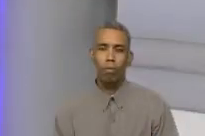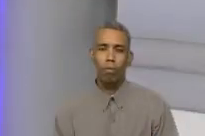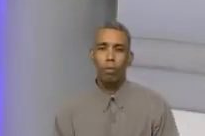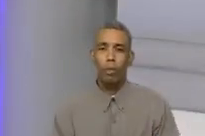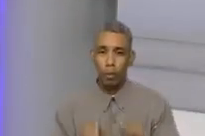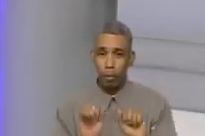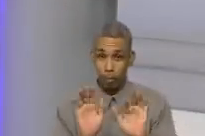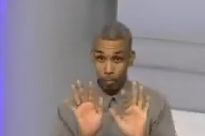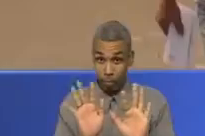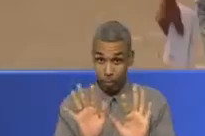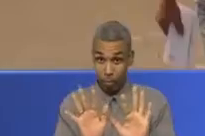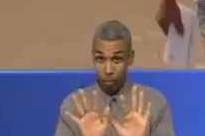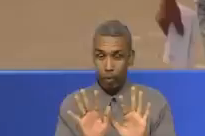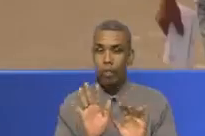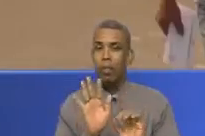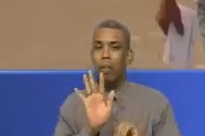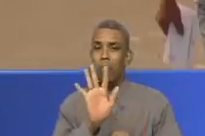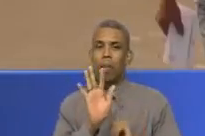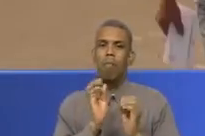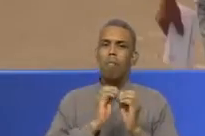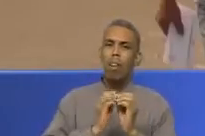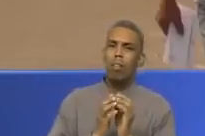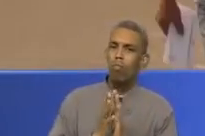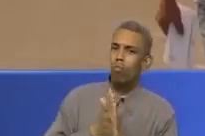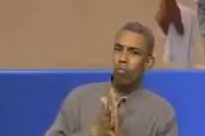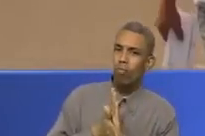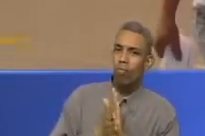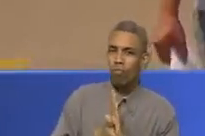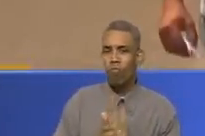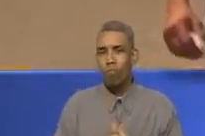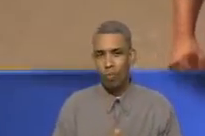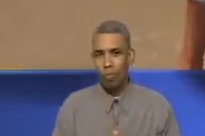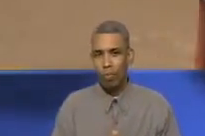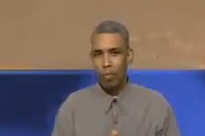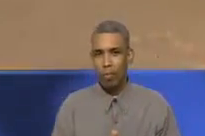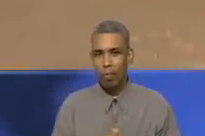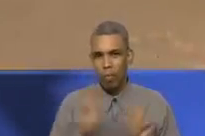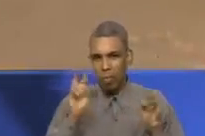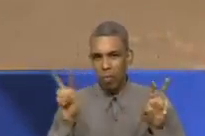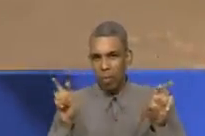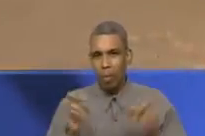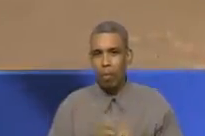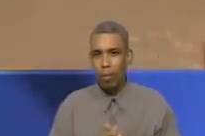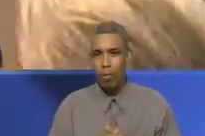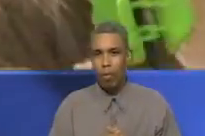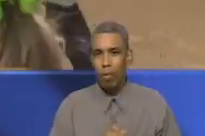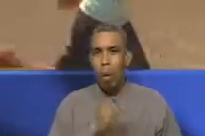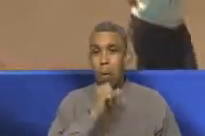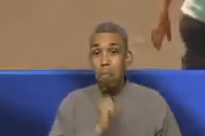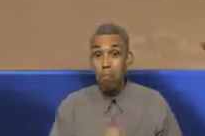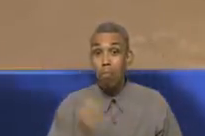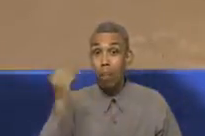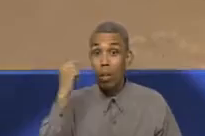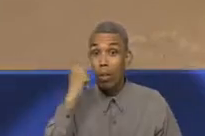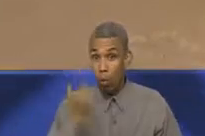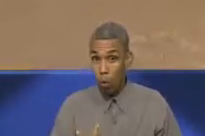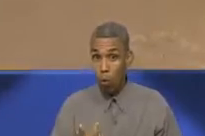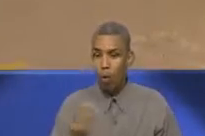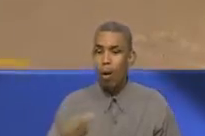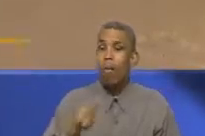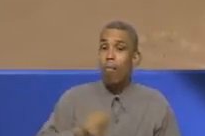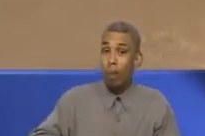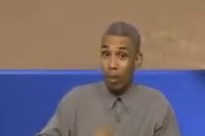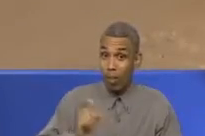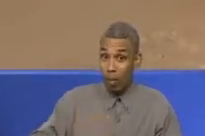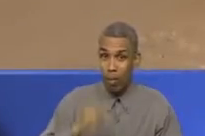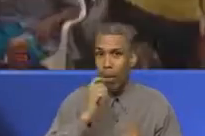Momento de hacer una pausa, no se muevan porque al regresar tendremos para ustedes más información. Hablaremos sobre el llamado a población adulto mayor a cobrar subsidio del